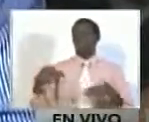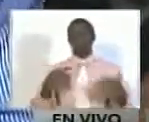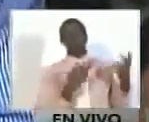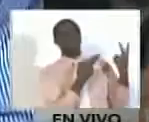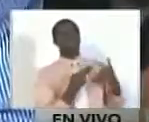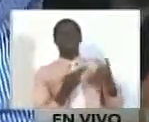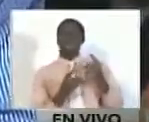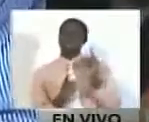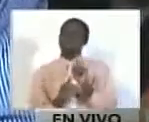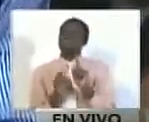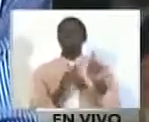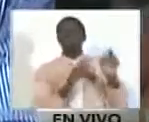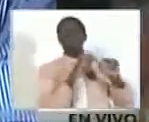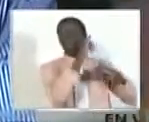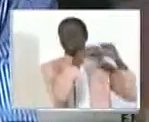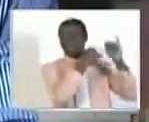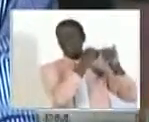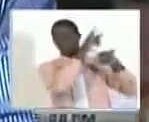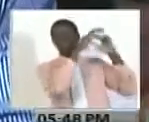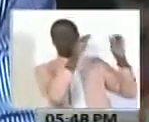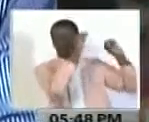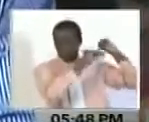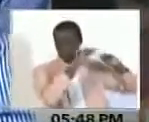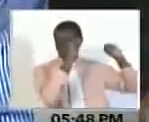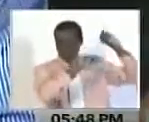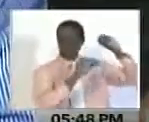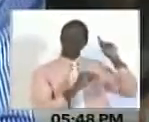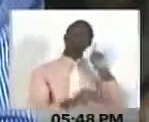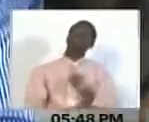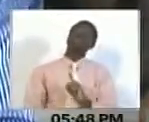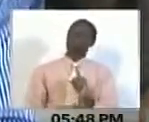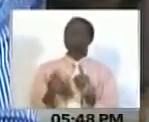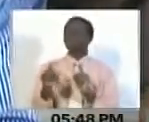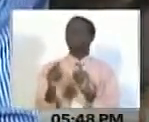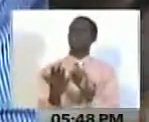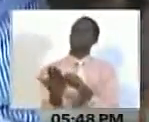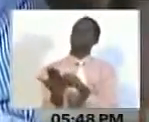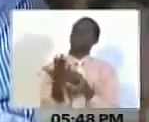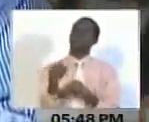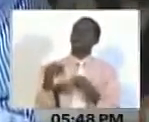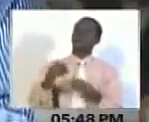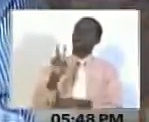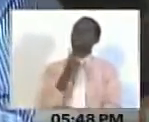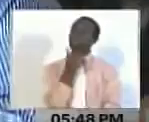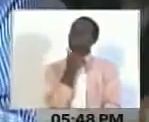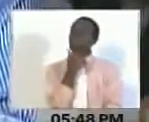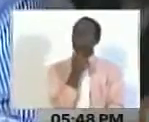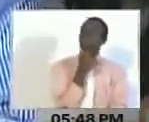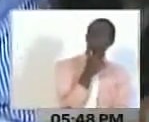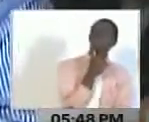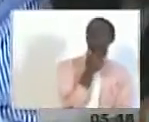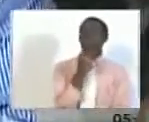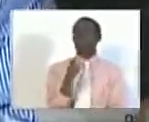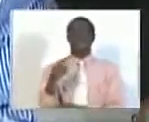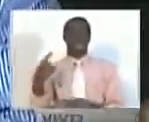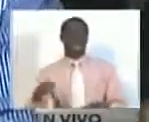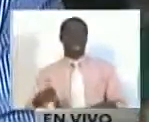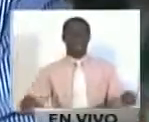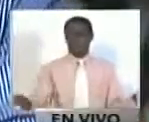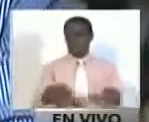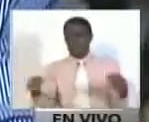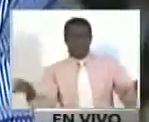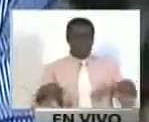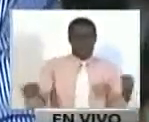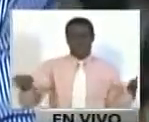los nacionales, a los internacionales nacionales y nacionales, cuál es el trabajo que tienen nuestras bandas en Venezuela. Y ahí tú puedes ver desde joropo tuyero